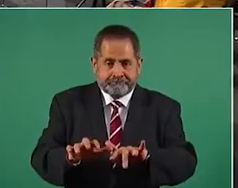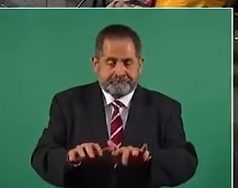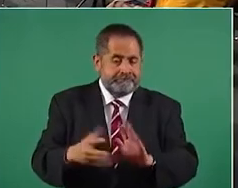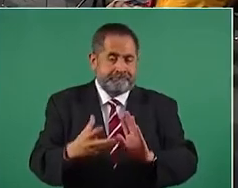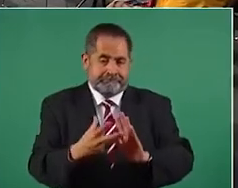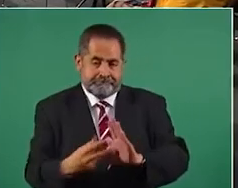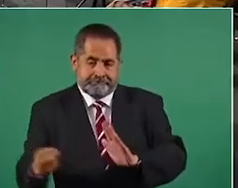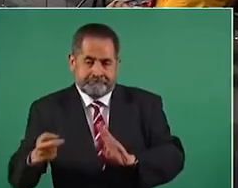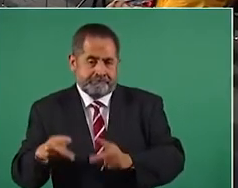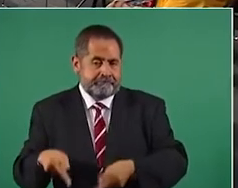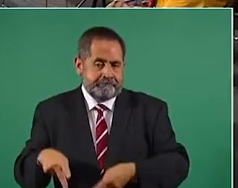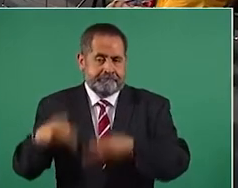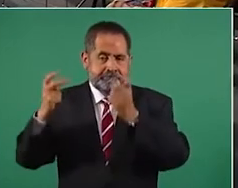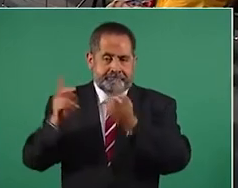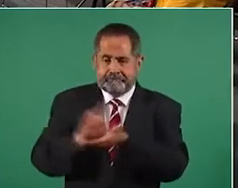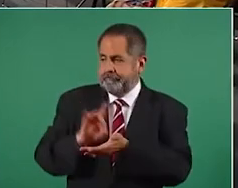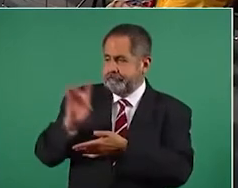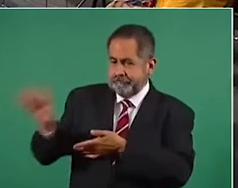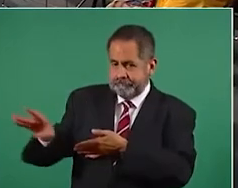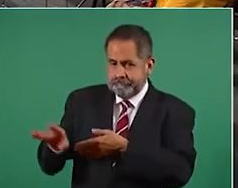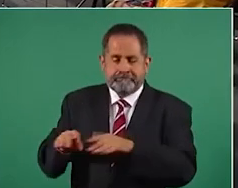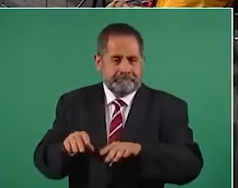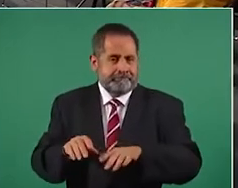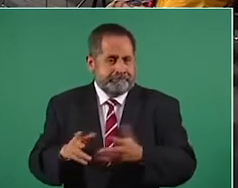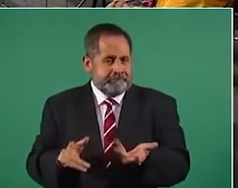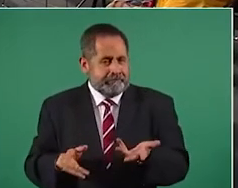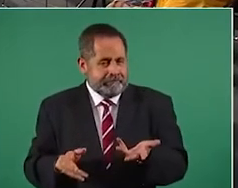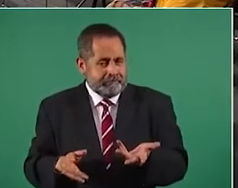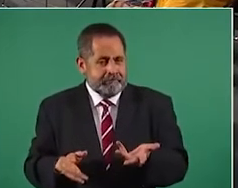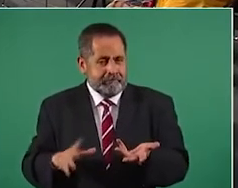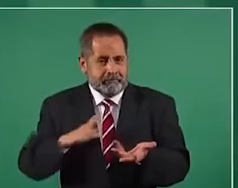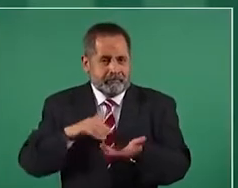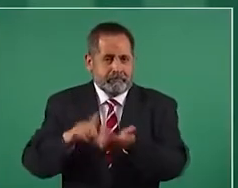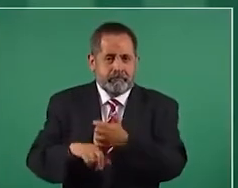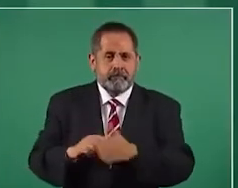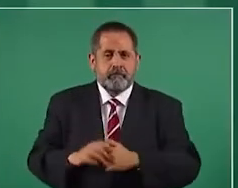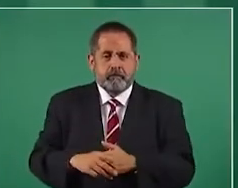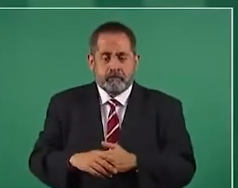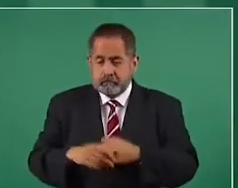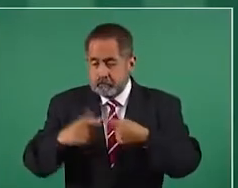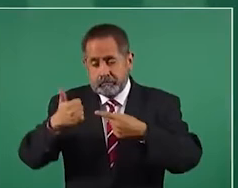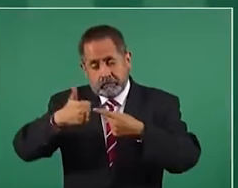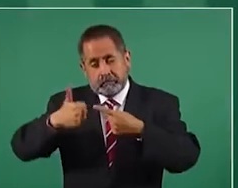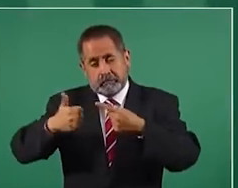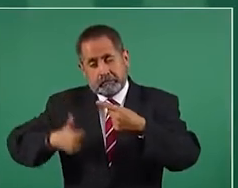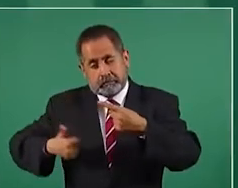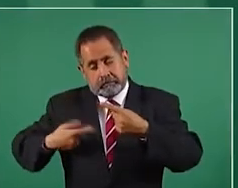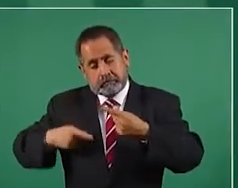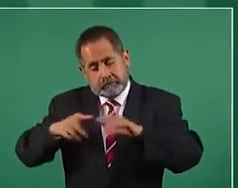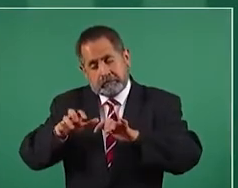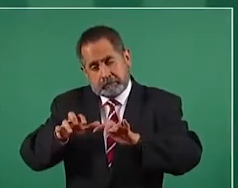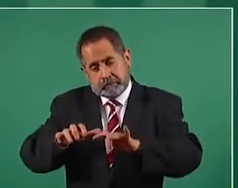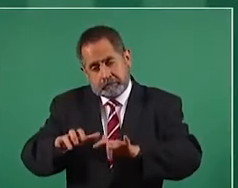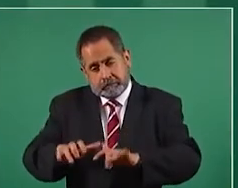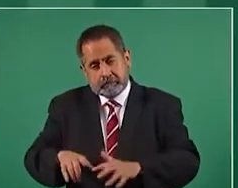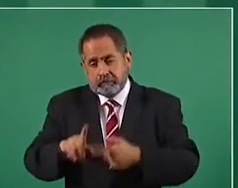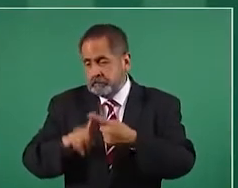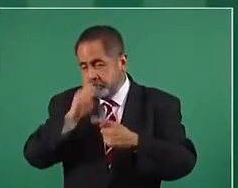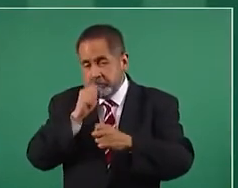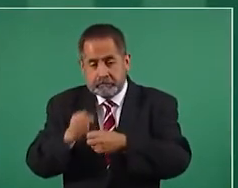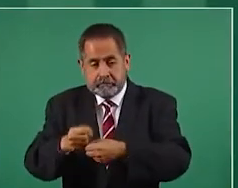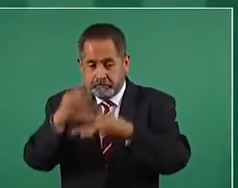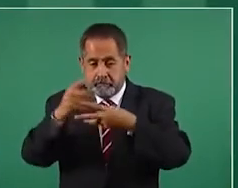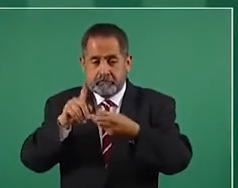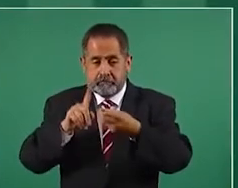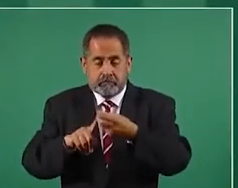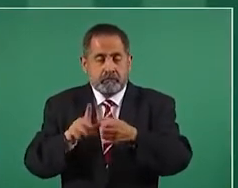en el registro de vacunación nominal. Y hay un registro donde hay cada persona se puede decir dónde se vacunó, cuándo se